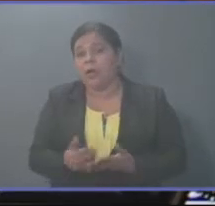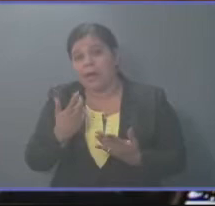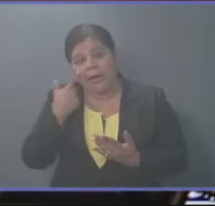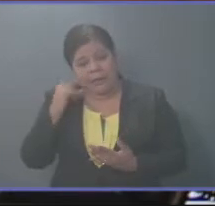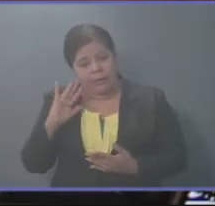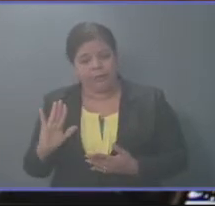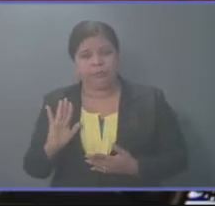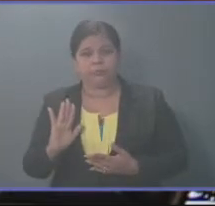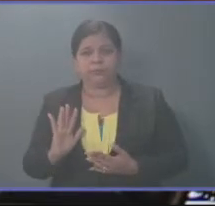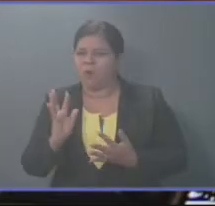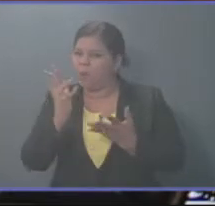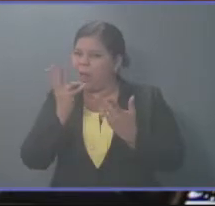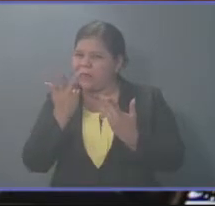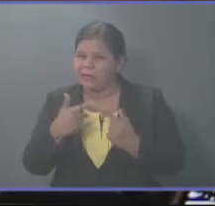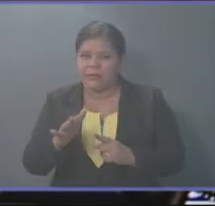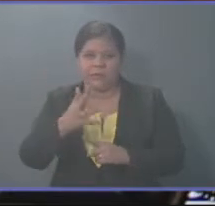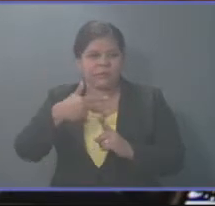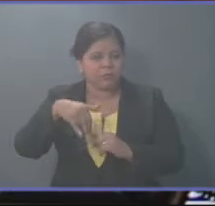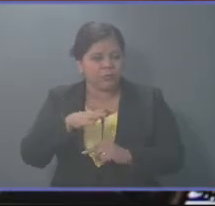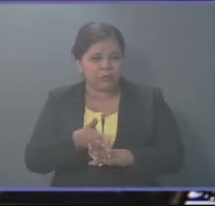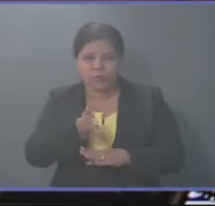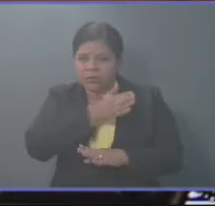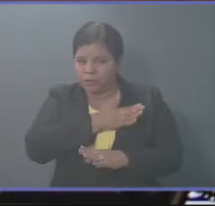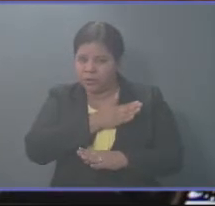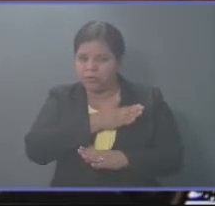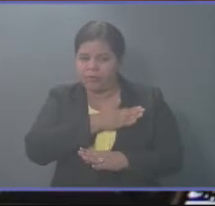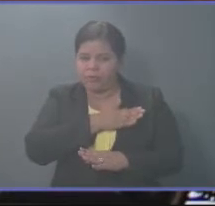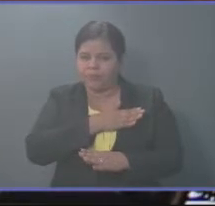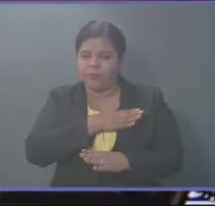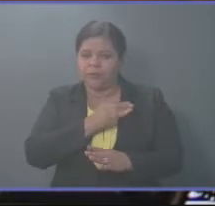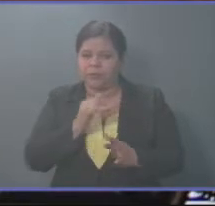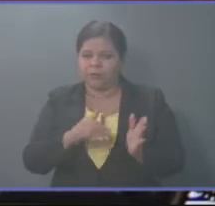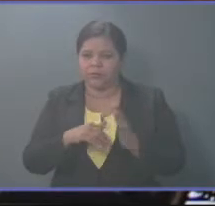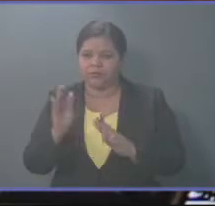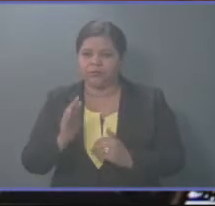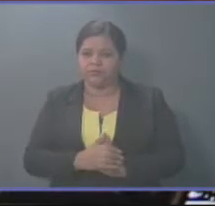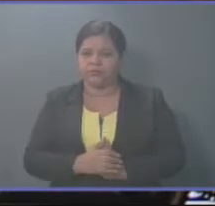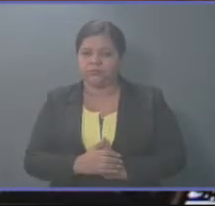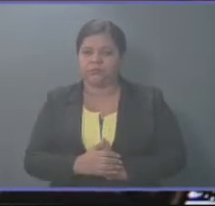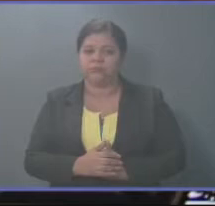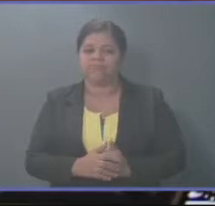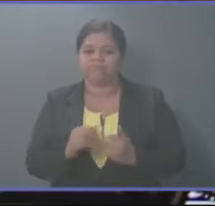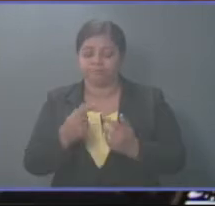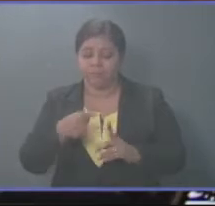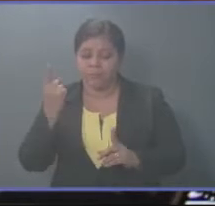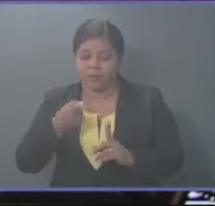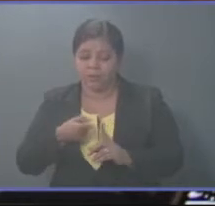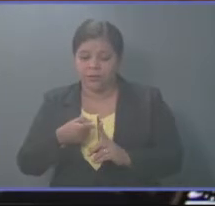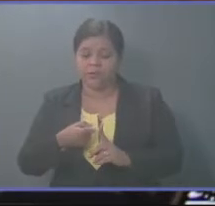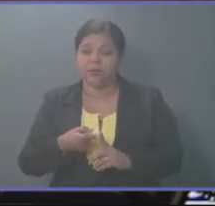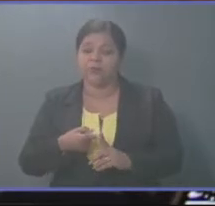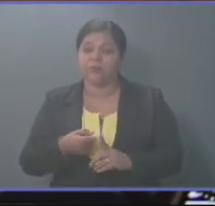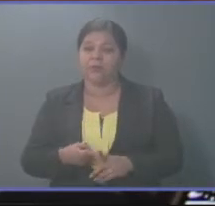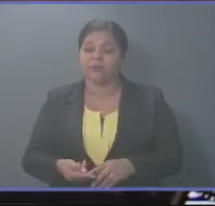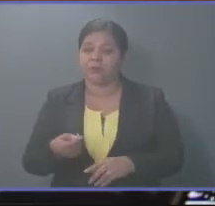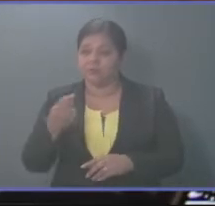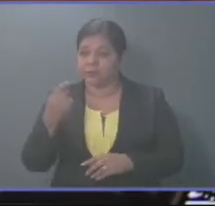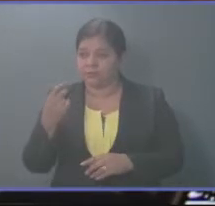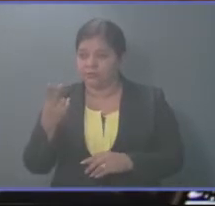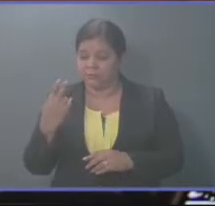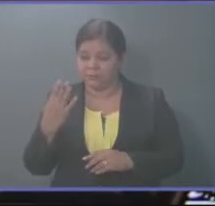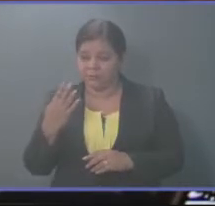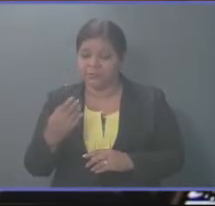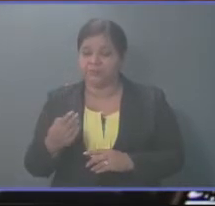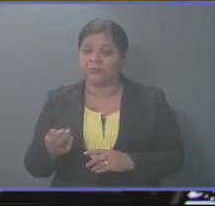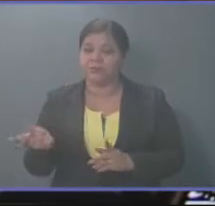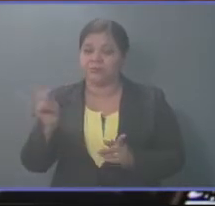concurriere cualquiera de las circunstancias señaladas en el inciso tercero del artículo anterior, la sanción será de 14 a 20 años